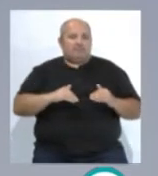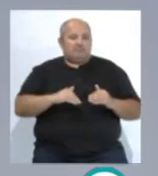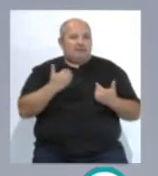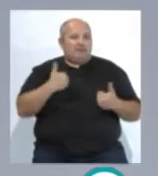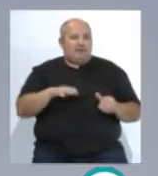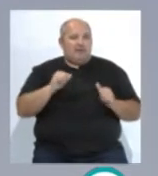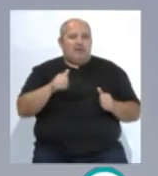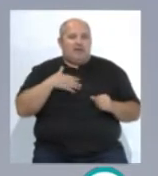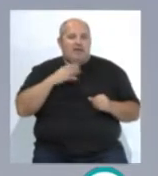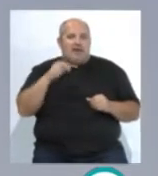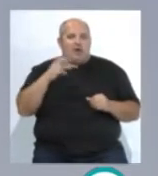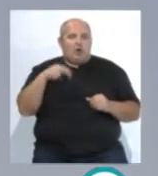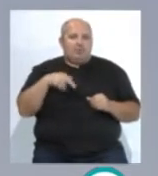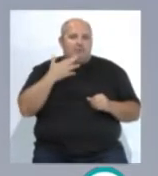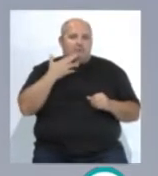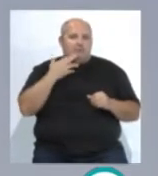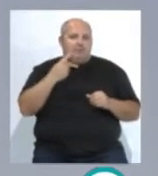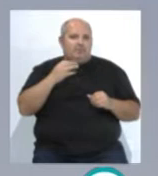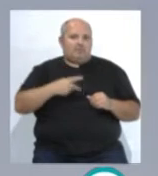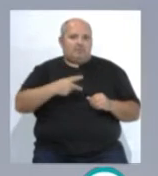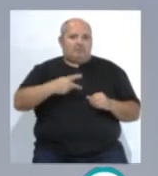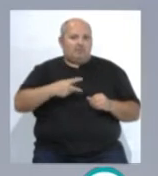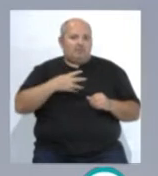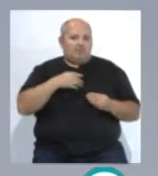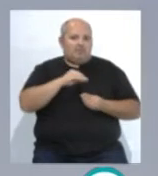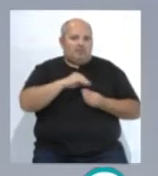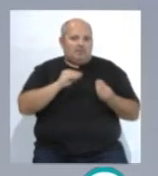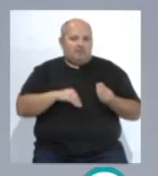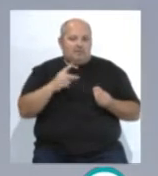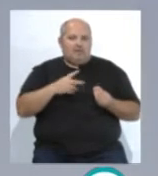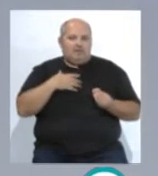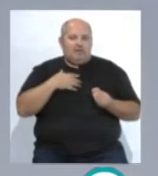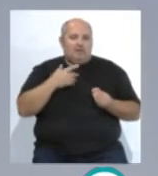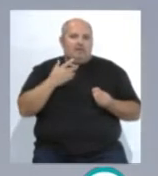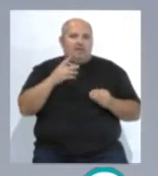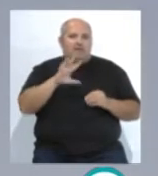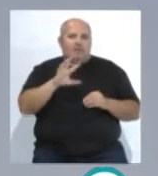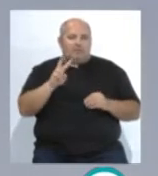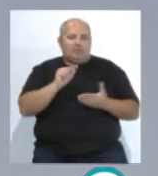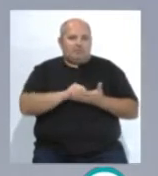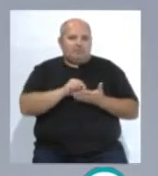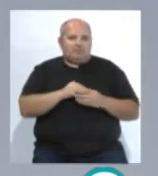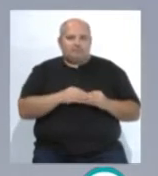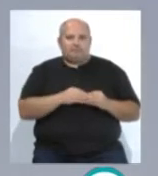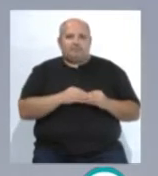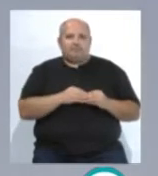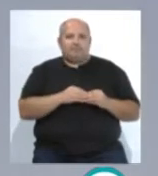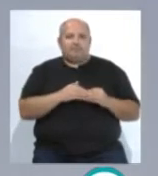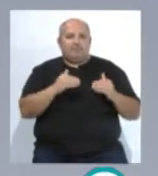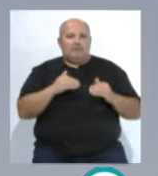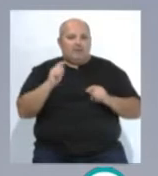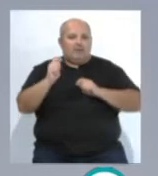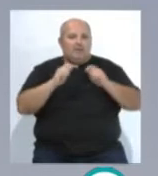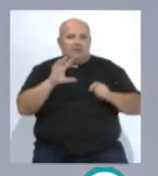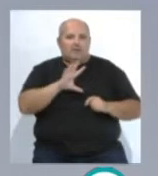de la tabla, el Alcorcón comparte la posición con el Las Palmas, decimosegundo con 52 puntos, decimocuarto el Zaragoza